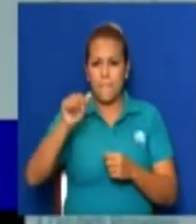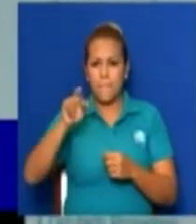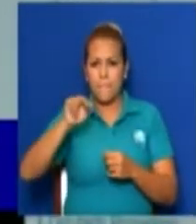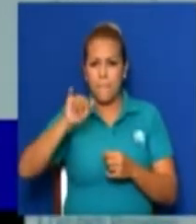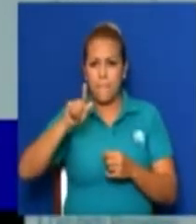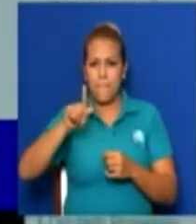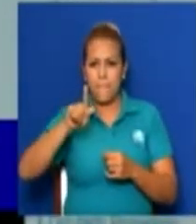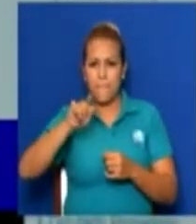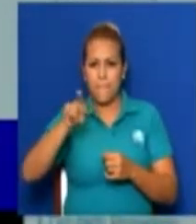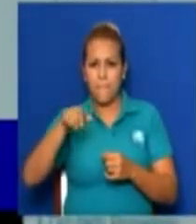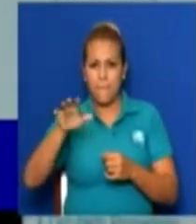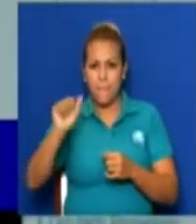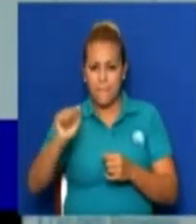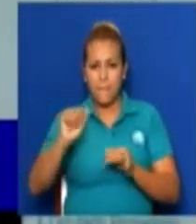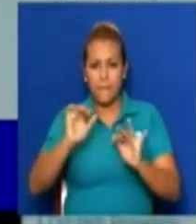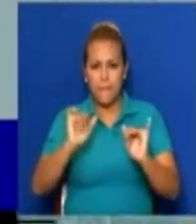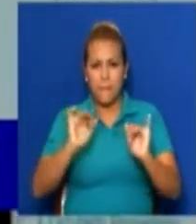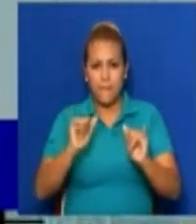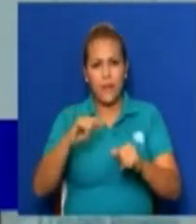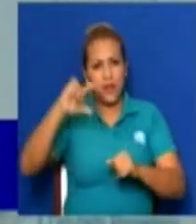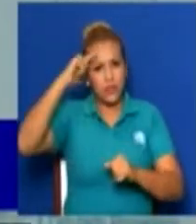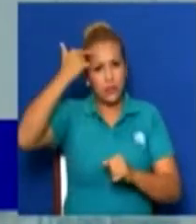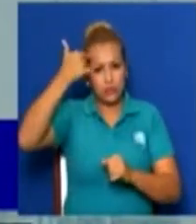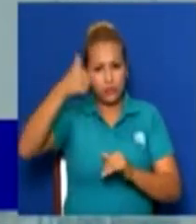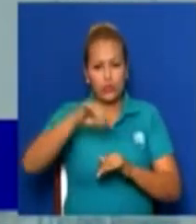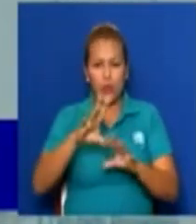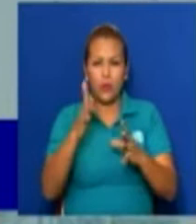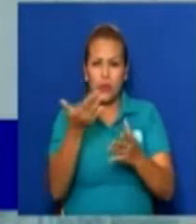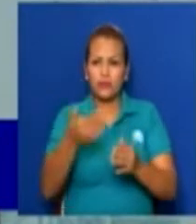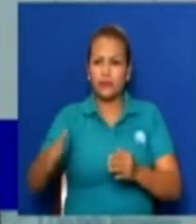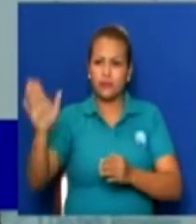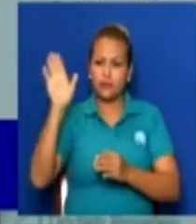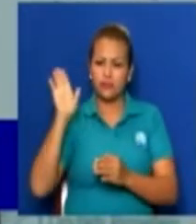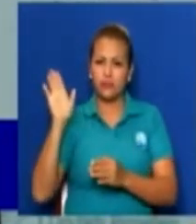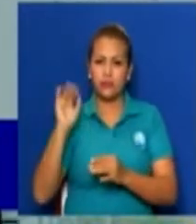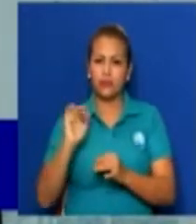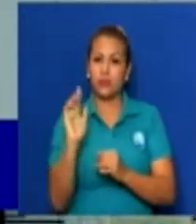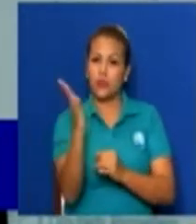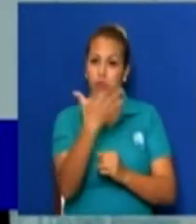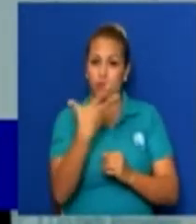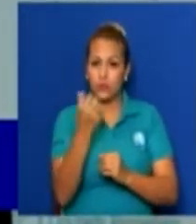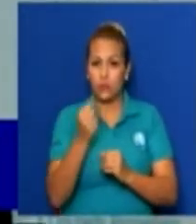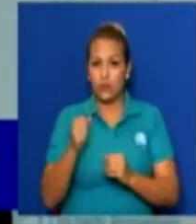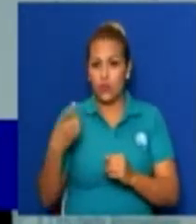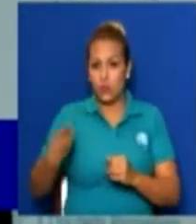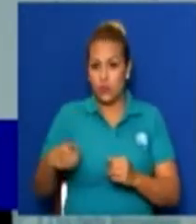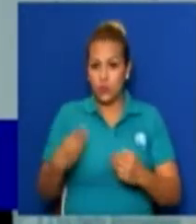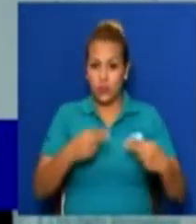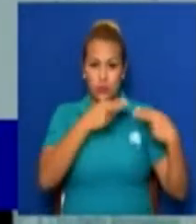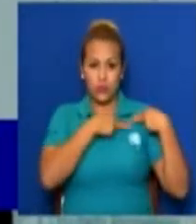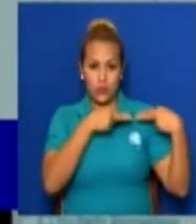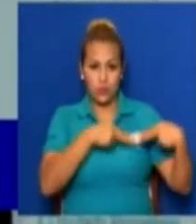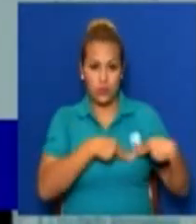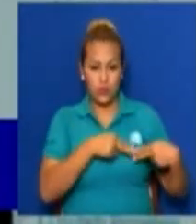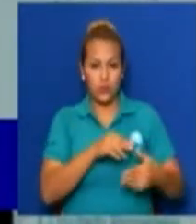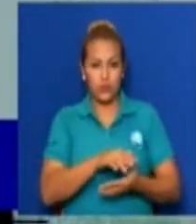Espinales, es un Estado comprometido con los derechos humanos.